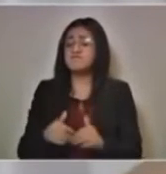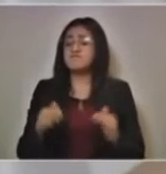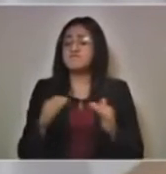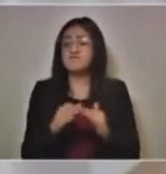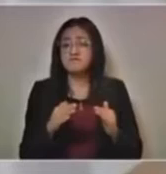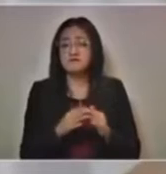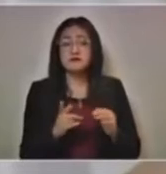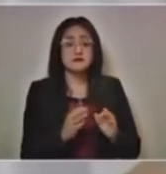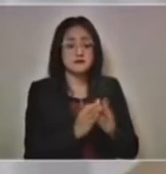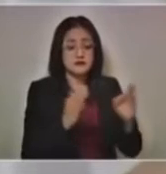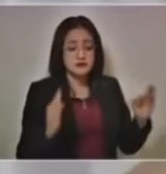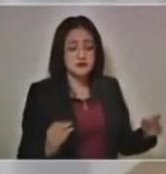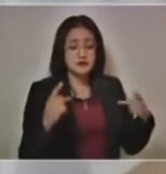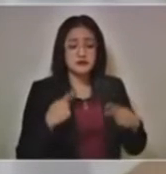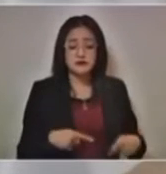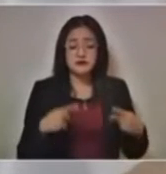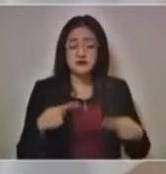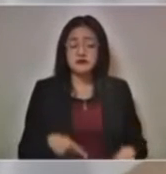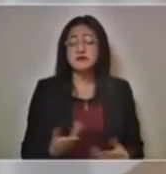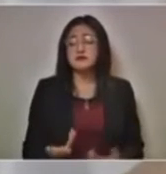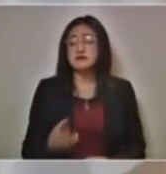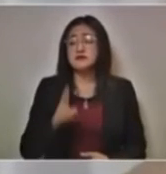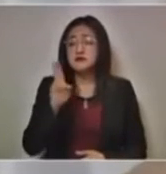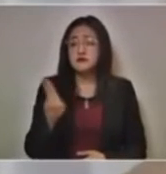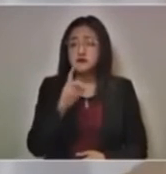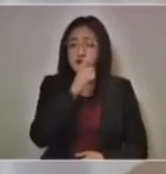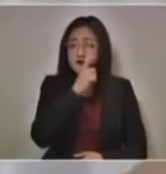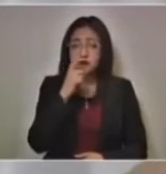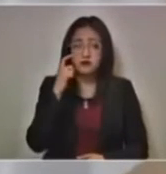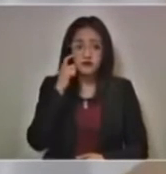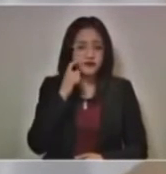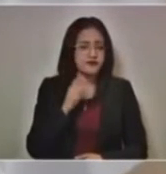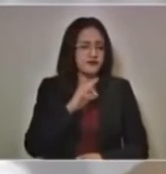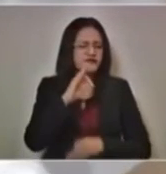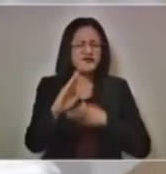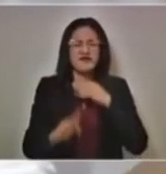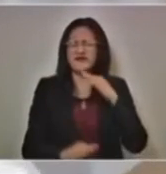y el uso del cubrebocas y todas las